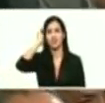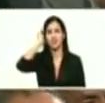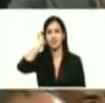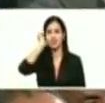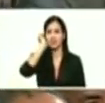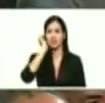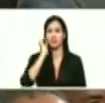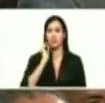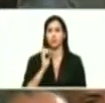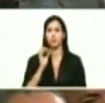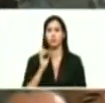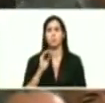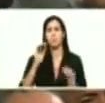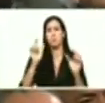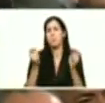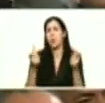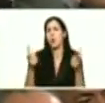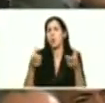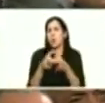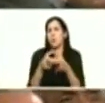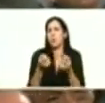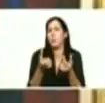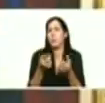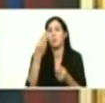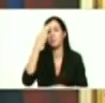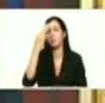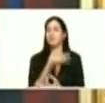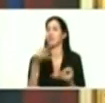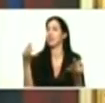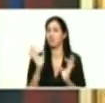miren menos Magallaneros aquí vale perfecto está bien